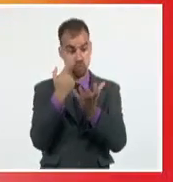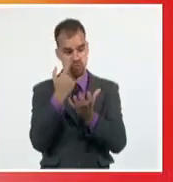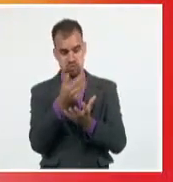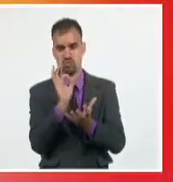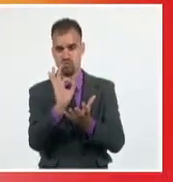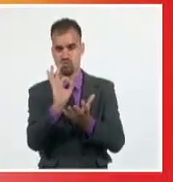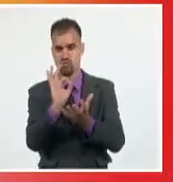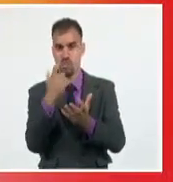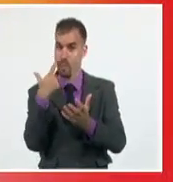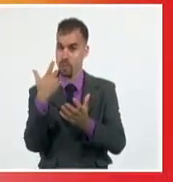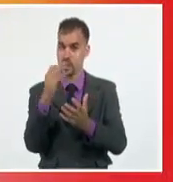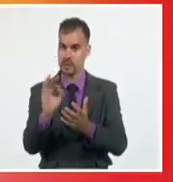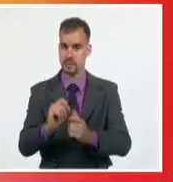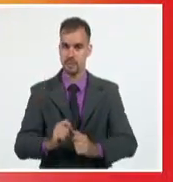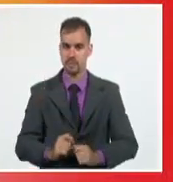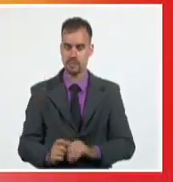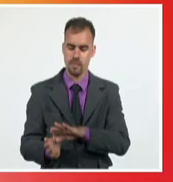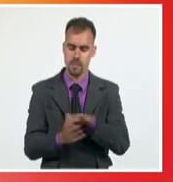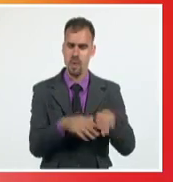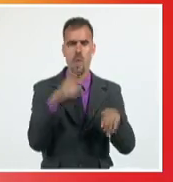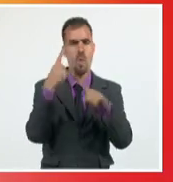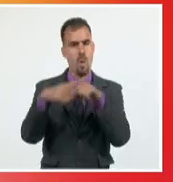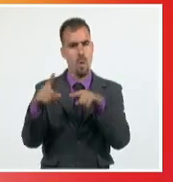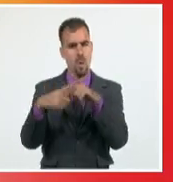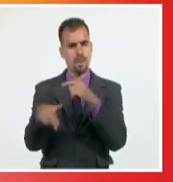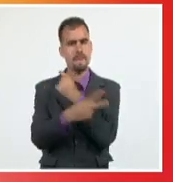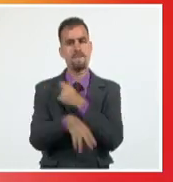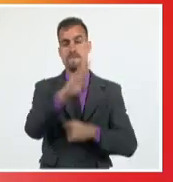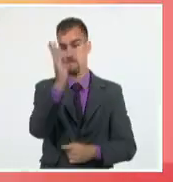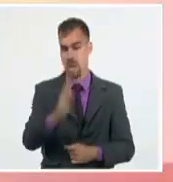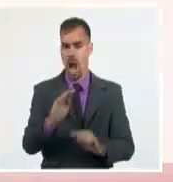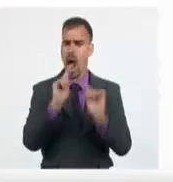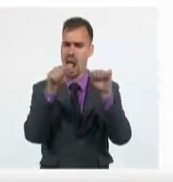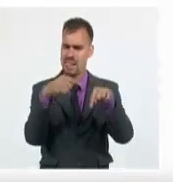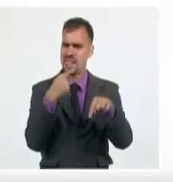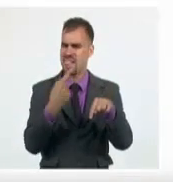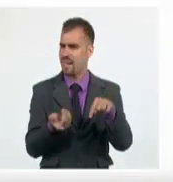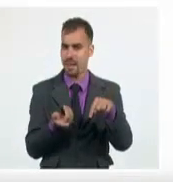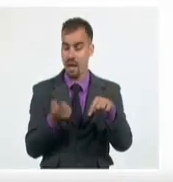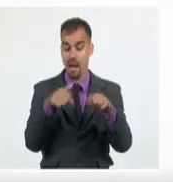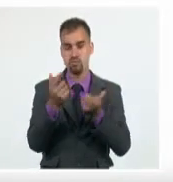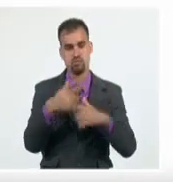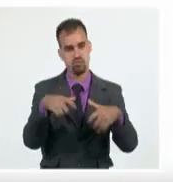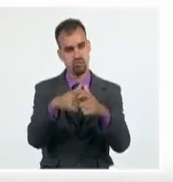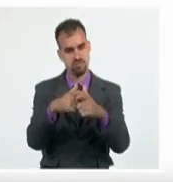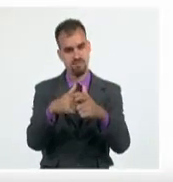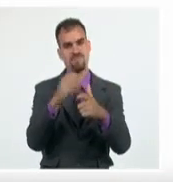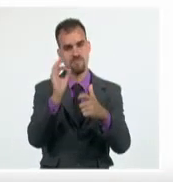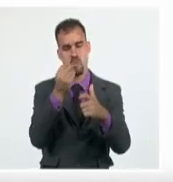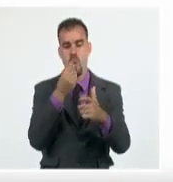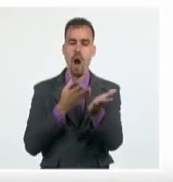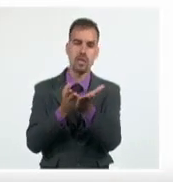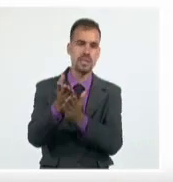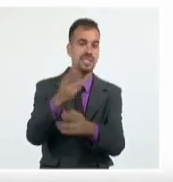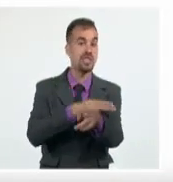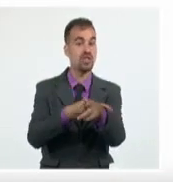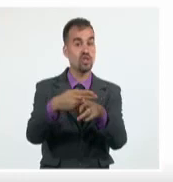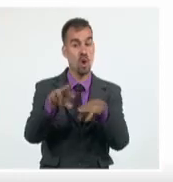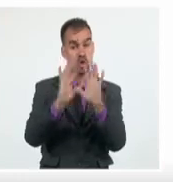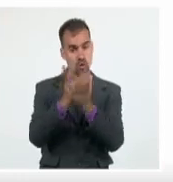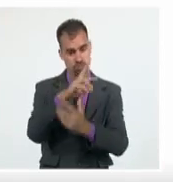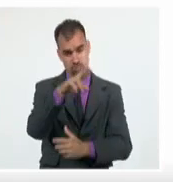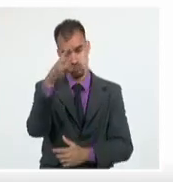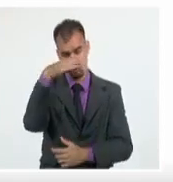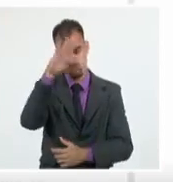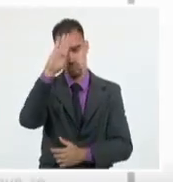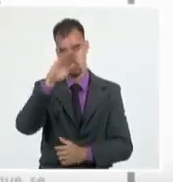Foro de Sao Paulo celebró la cita partidista cubana ratificando que este es el Congreso de la Continuidad Histórica de la Revolución Cubana. En